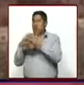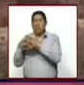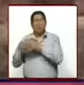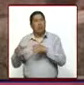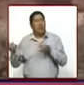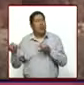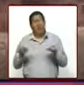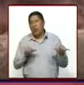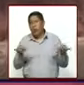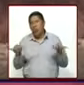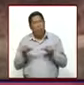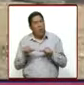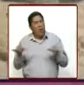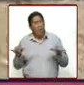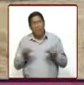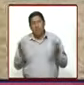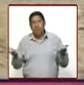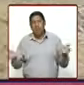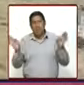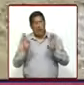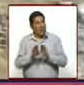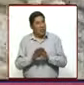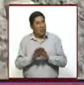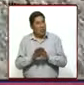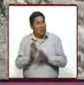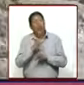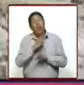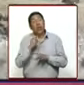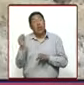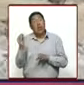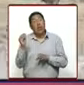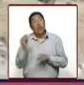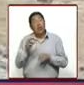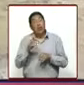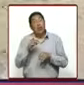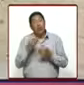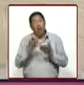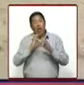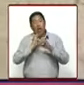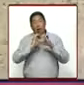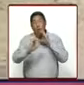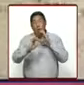también cerraron estas rutas y están prácticamente incomunicados.